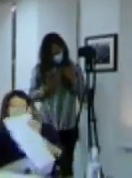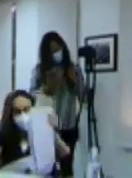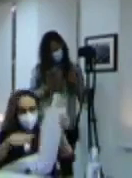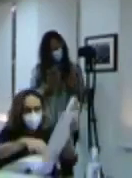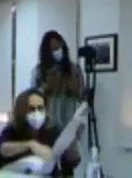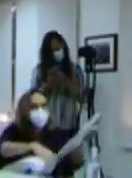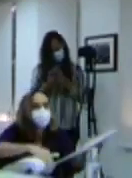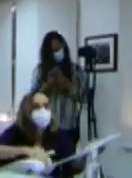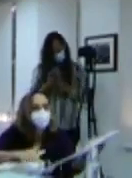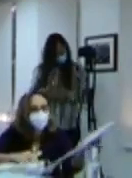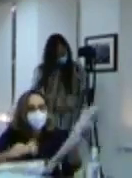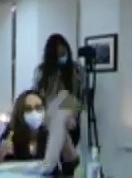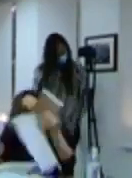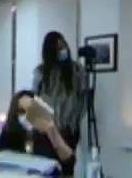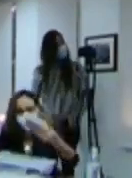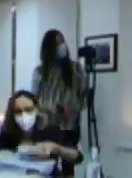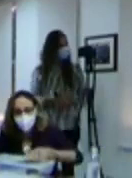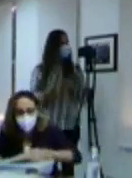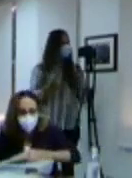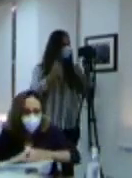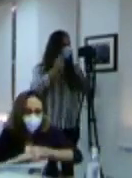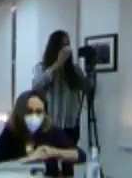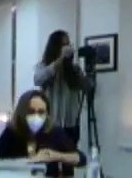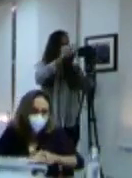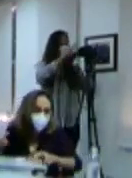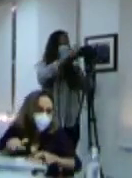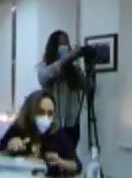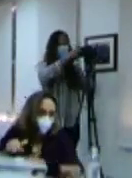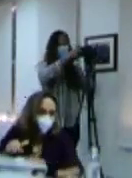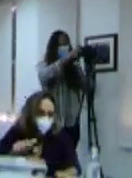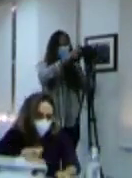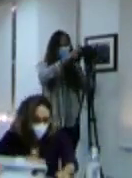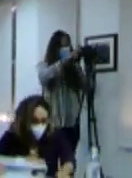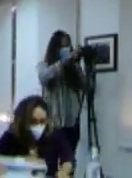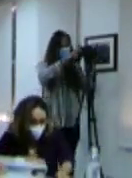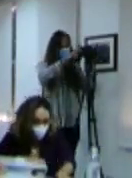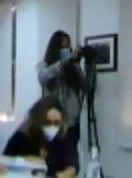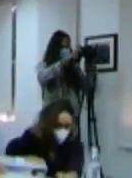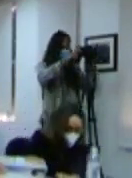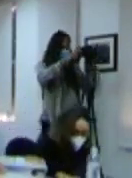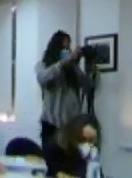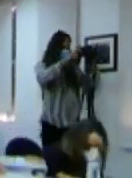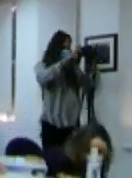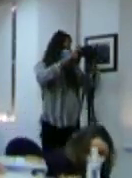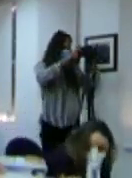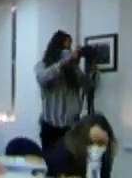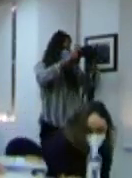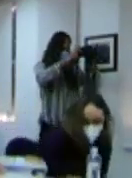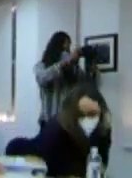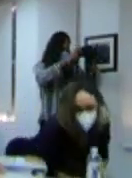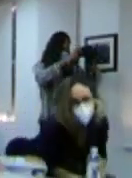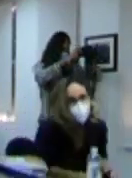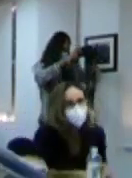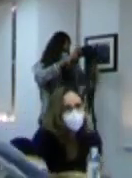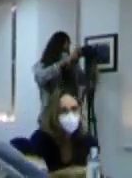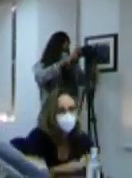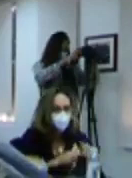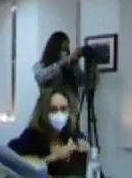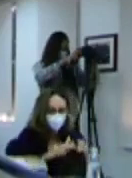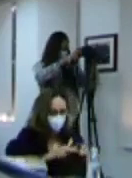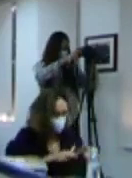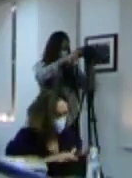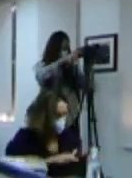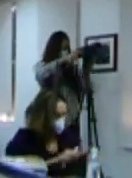recibido hasta que verifiquemos si está toda la información solicitada. Muchas gracias por su comparecencia. Están debidamente excusados.